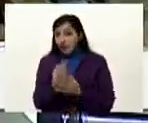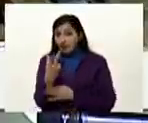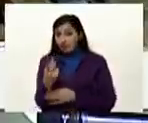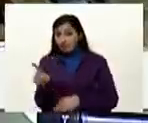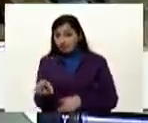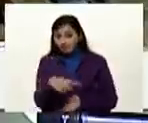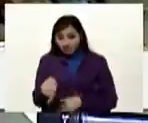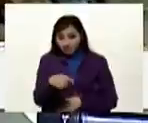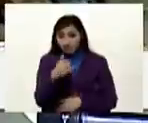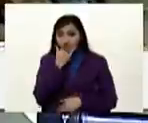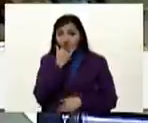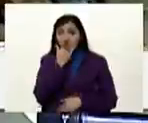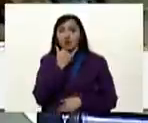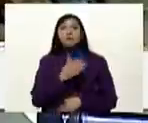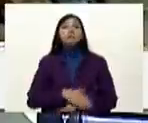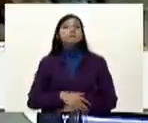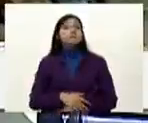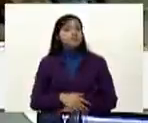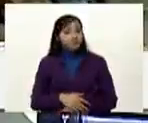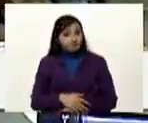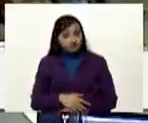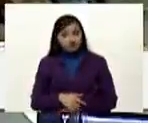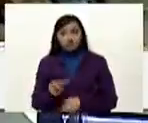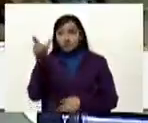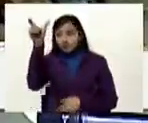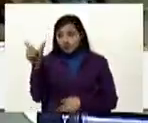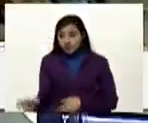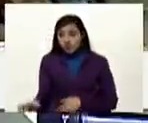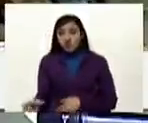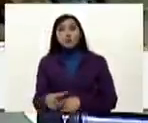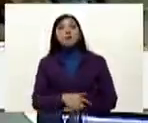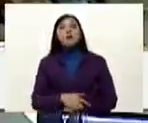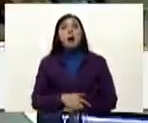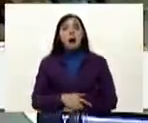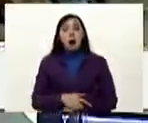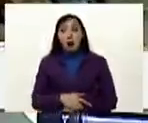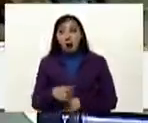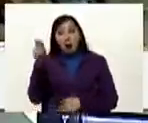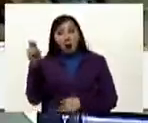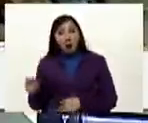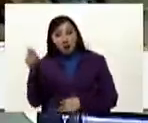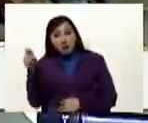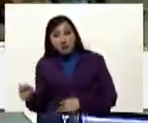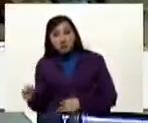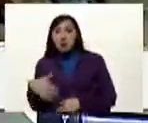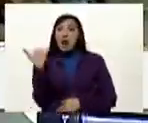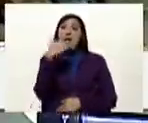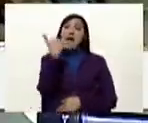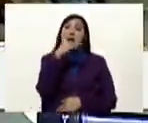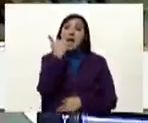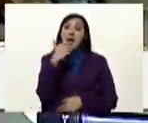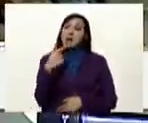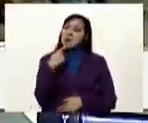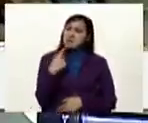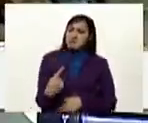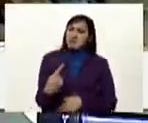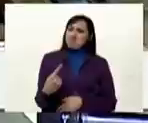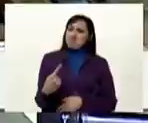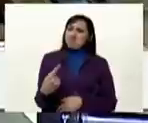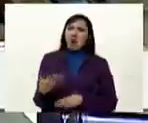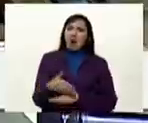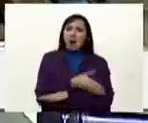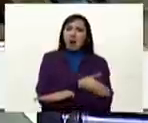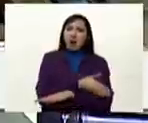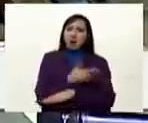Estoy como el diputado este de la oposición. ¿Qué fue lo que dijo el diputado de la